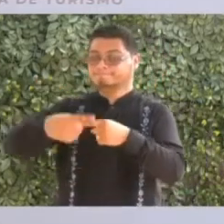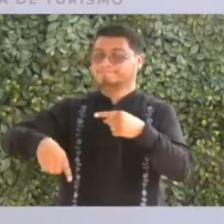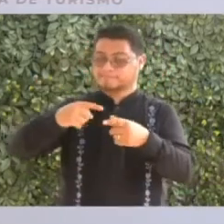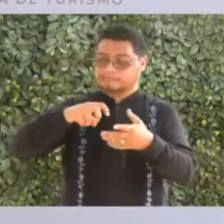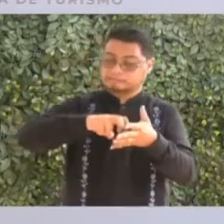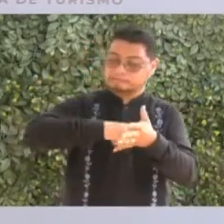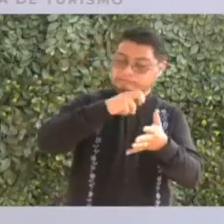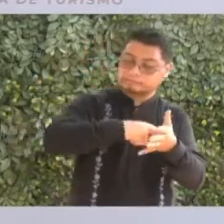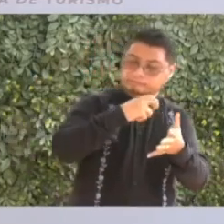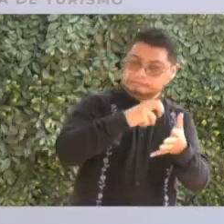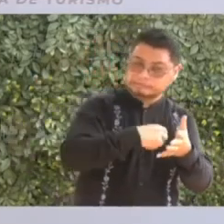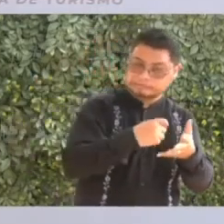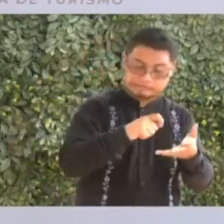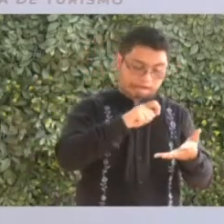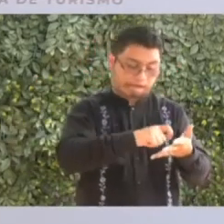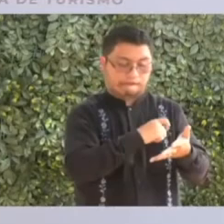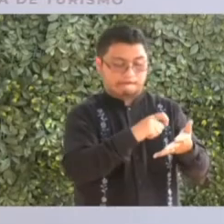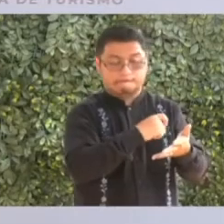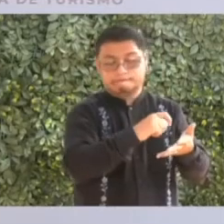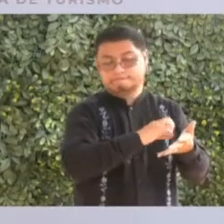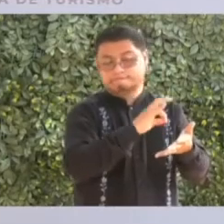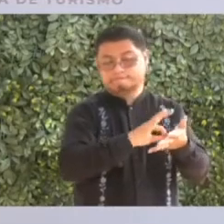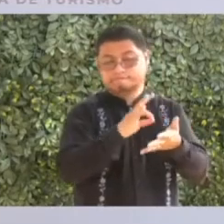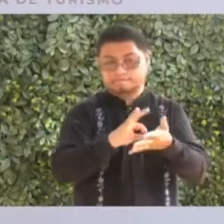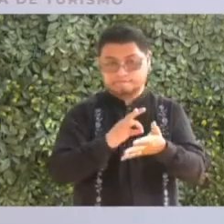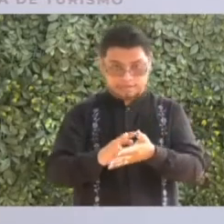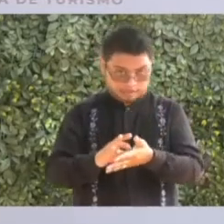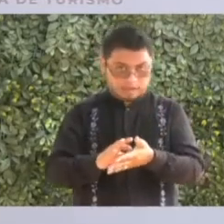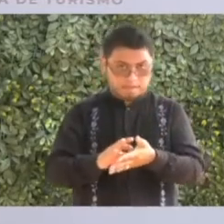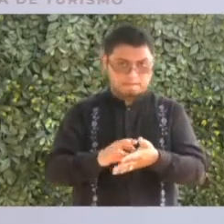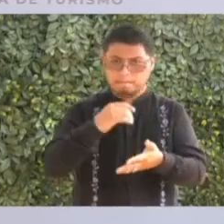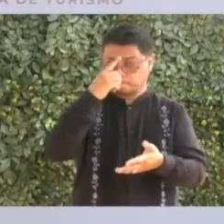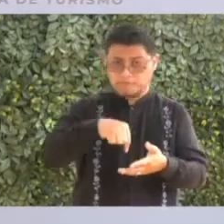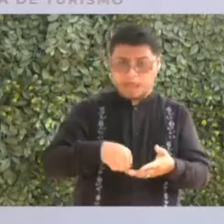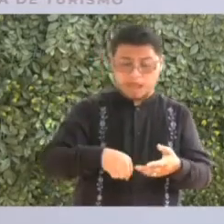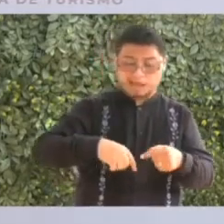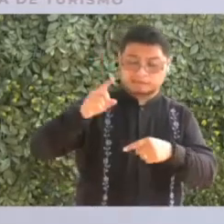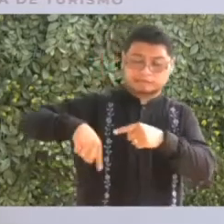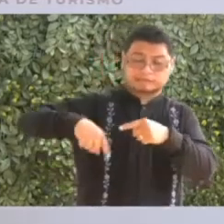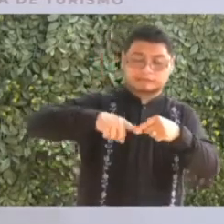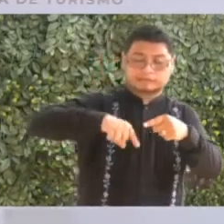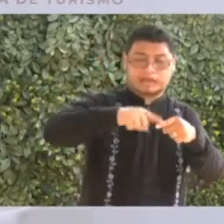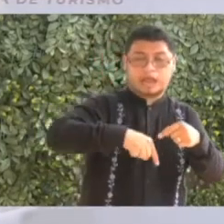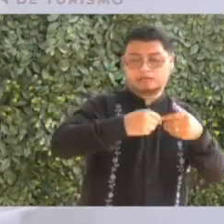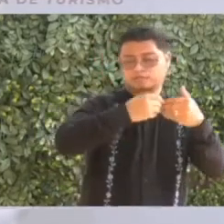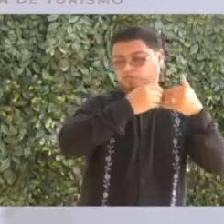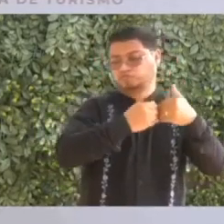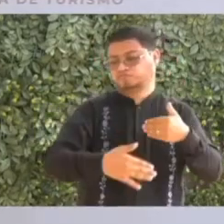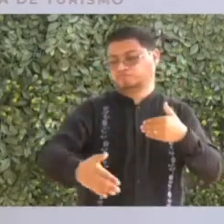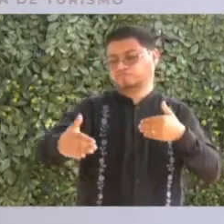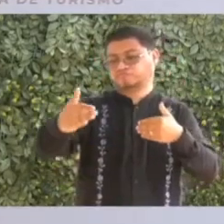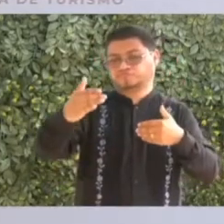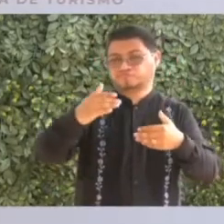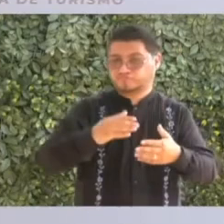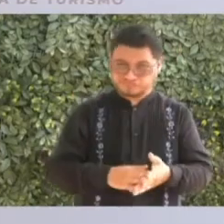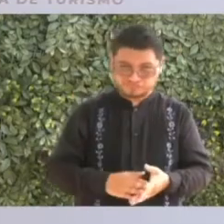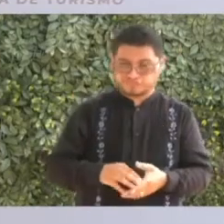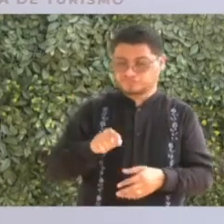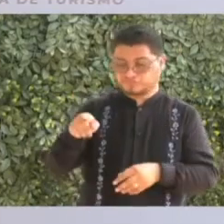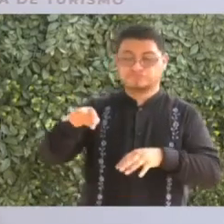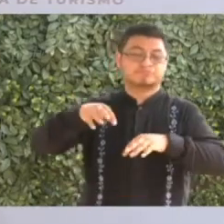modificado el contrato colectivo para que se jubilaran con más años los